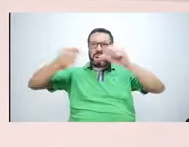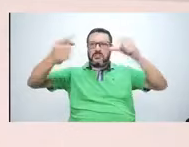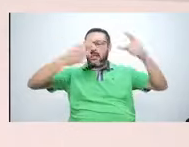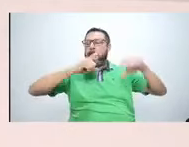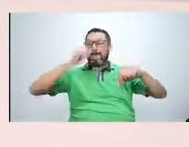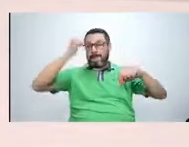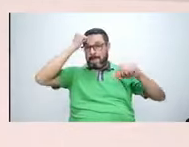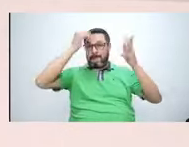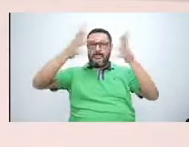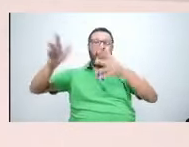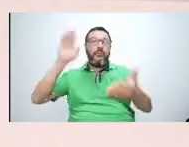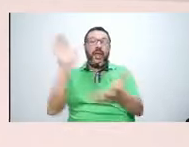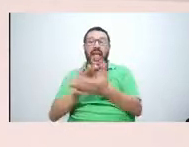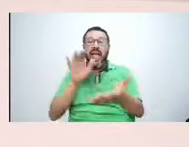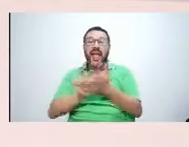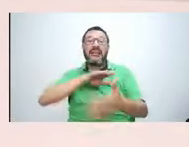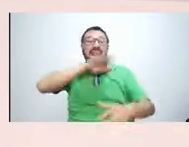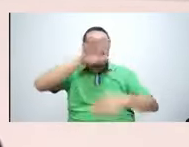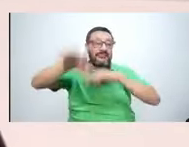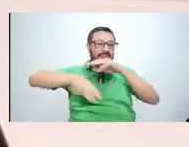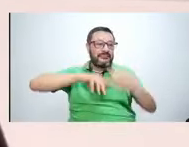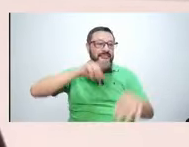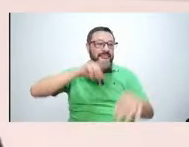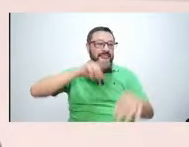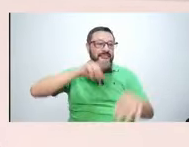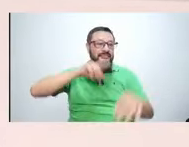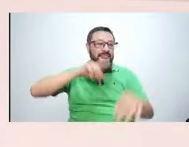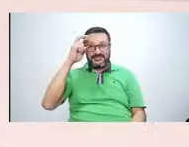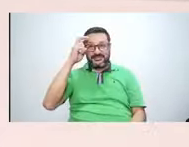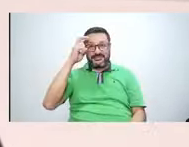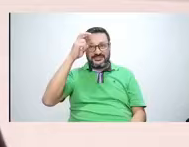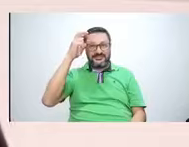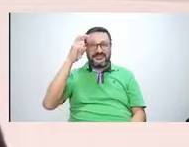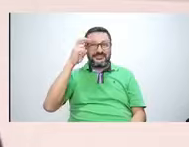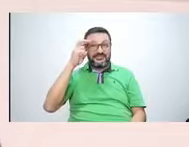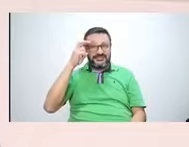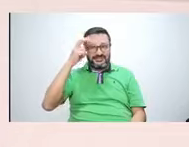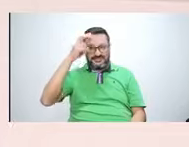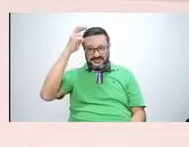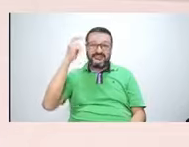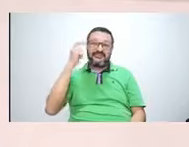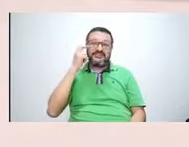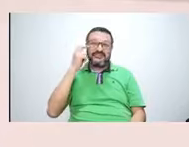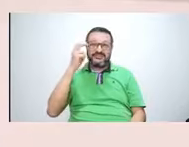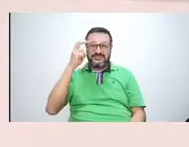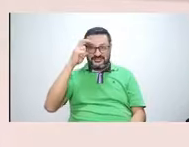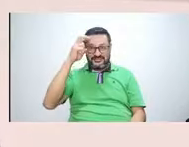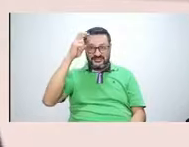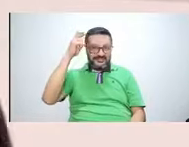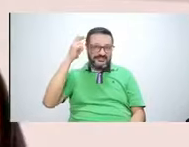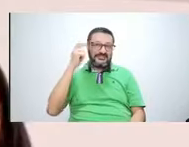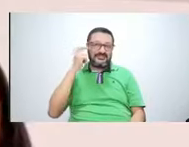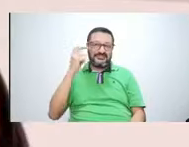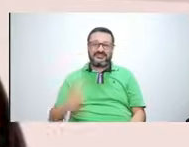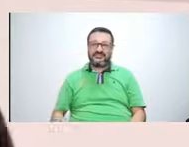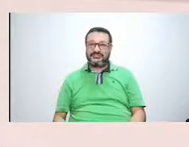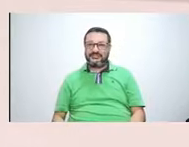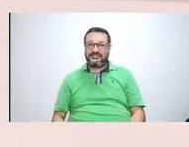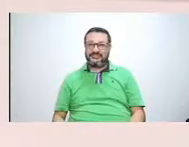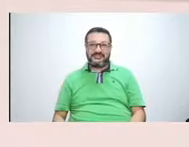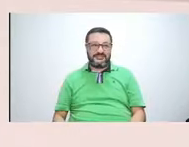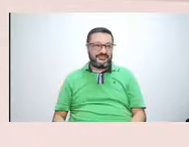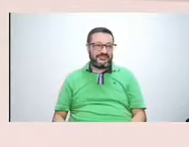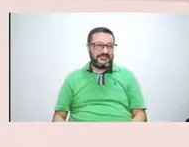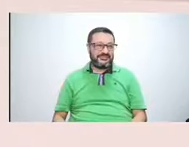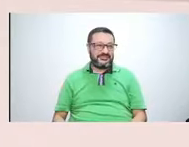él tiene, digamos, palabritas claves de algunos ejercicios de pronto que uno le esté fallando, o palabras claves que le